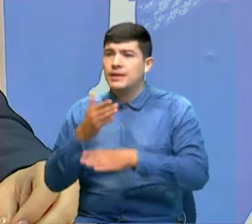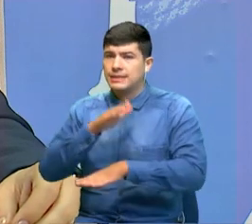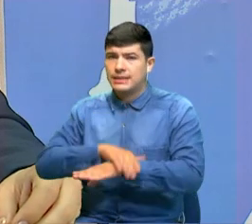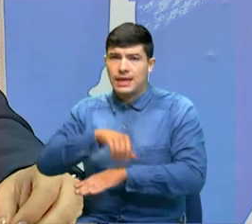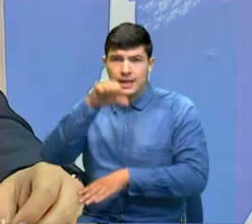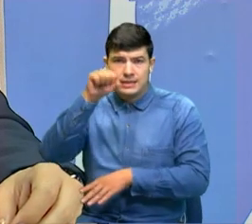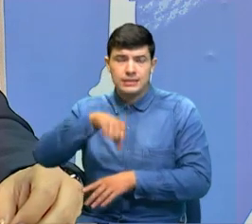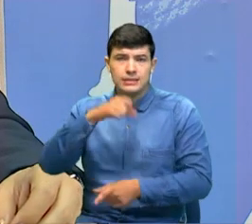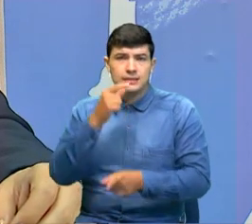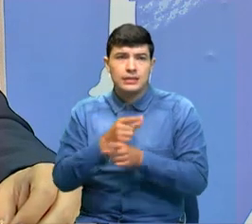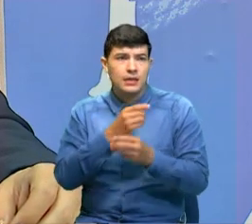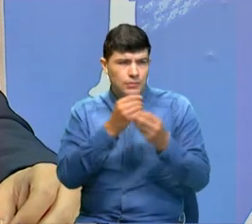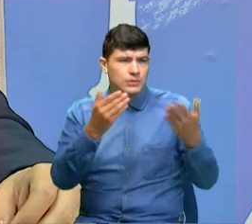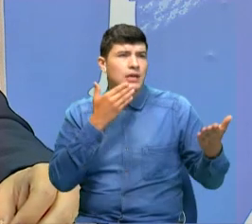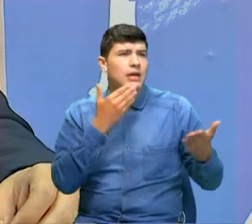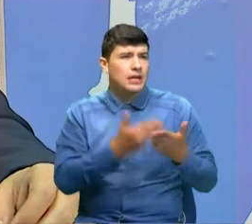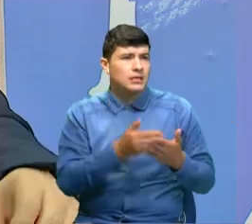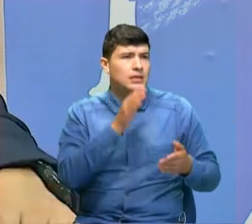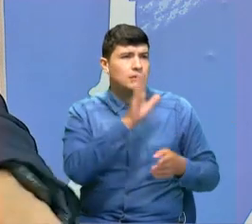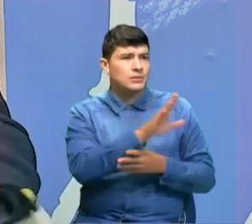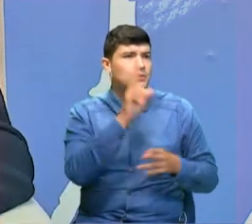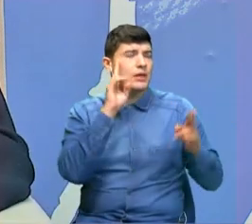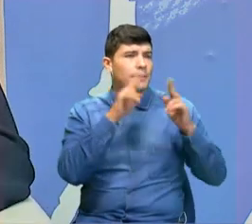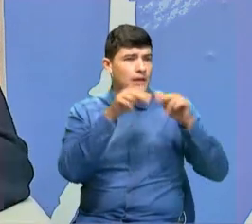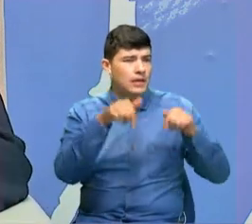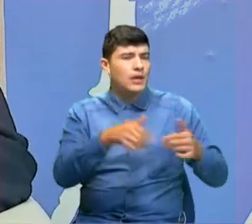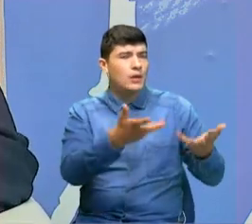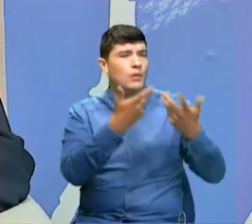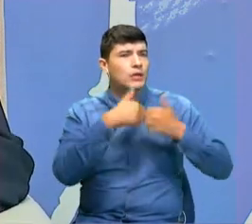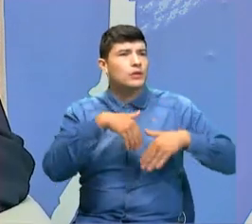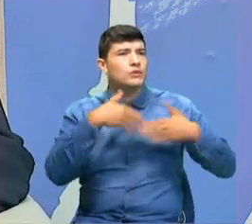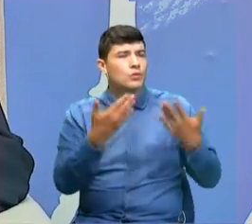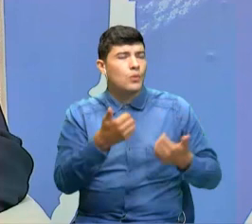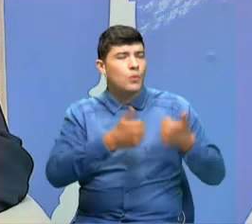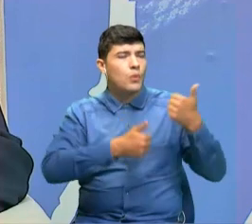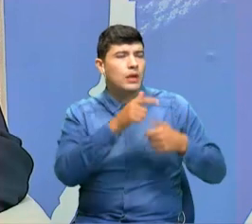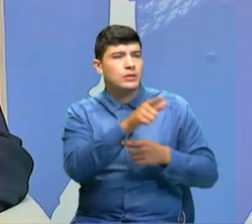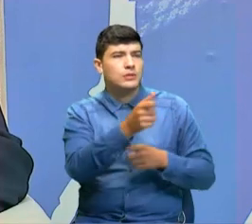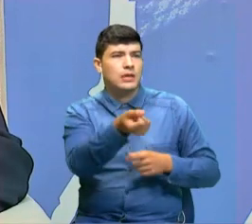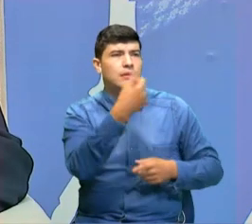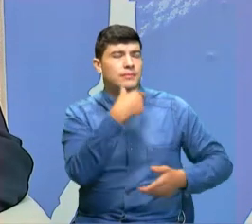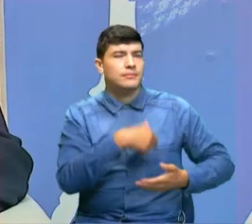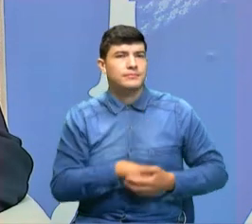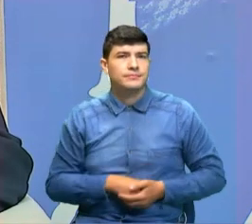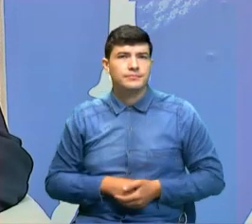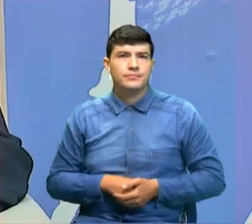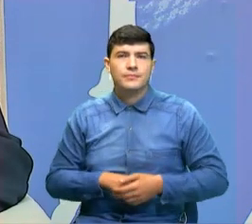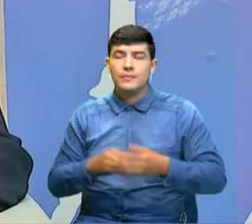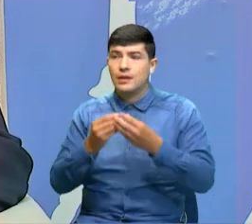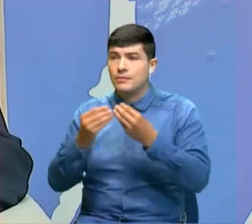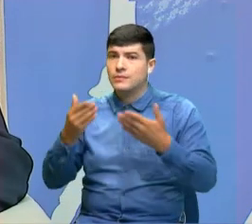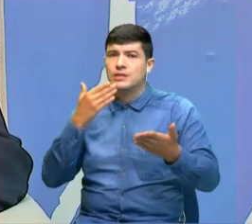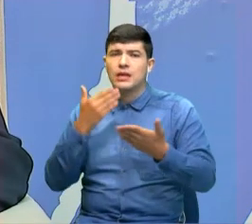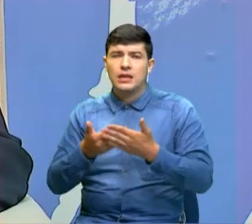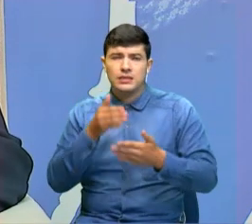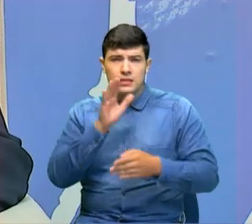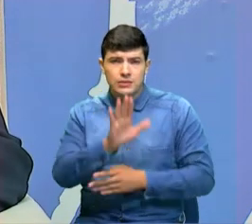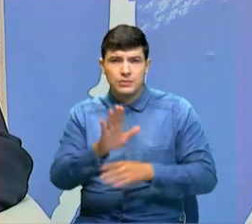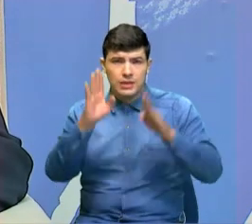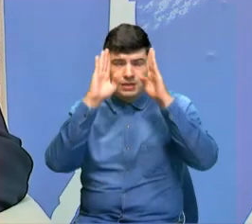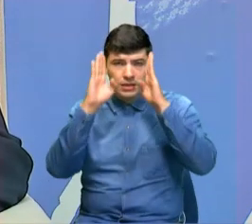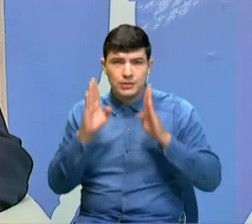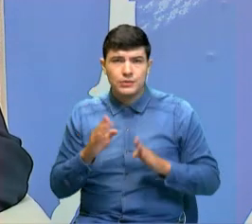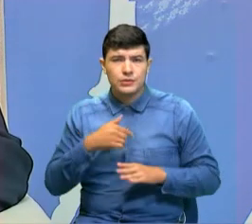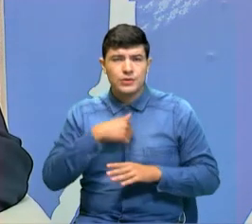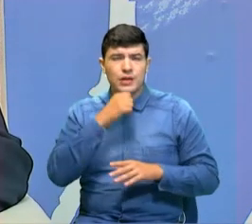tardes. Muchas gracias por su sintonía. Cuéntenos, ¿cuál es su inquietud en la tarde de hoy? Muchísimas gracias por su atención.